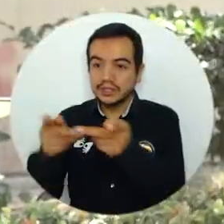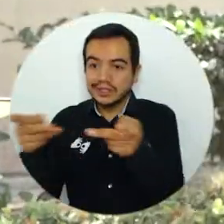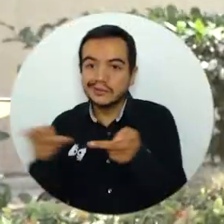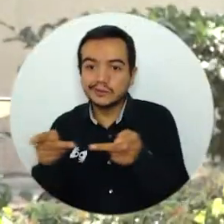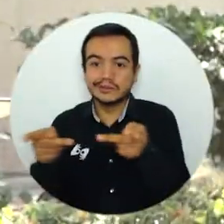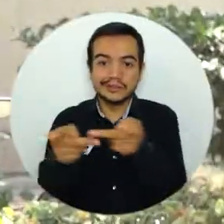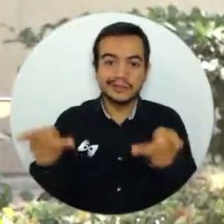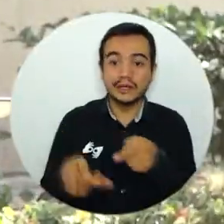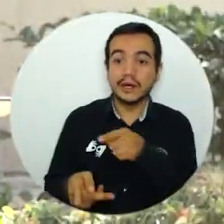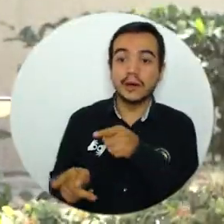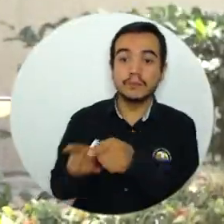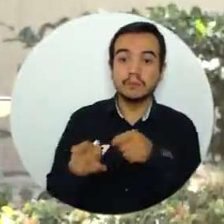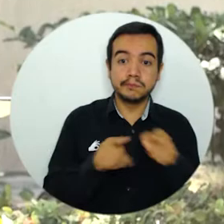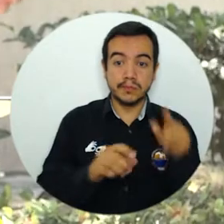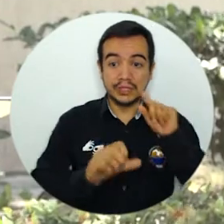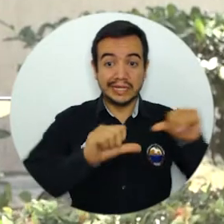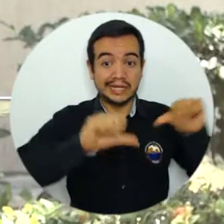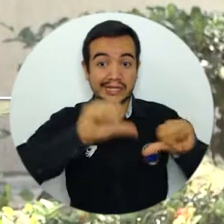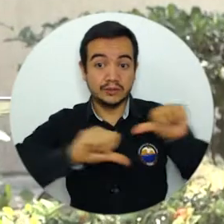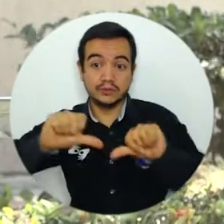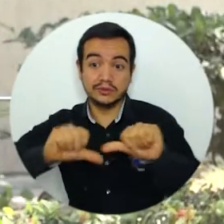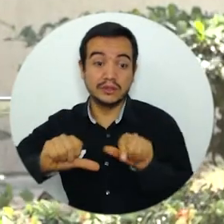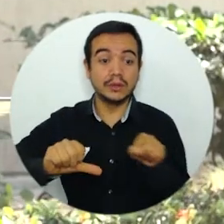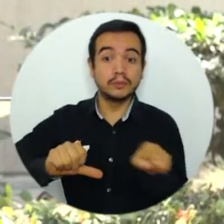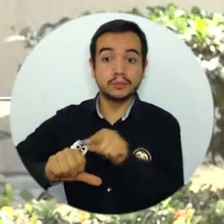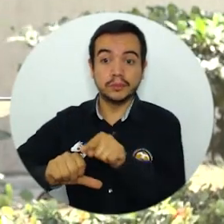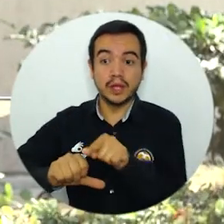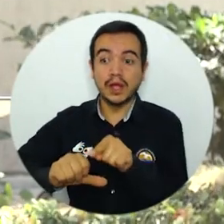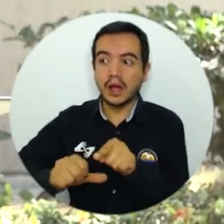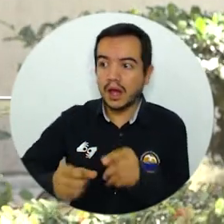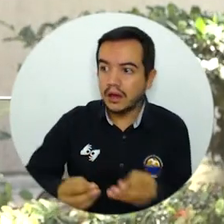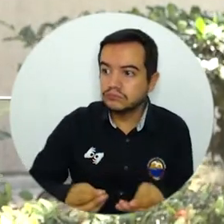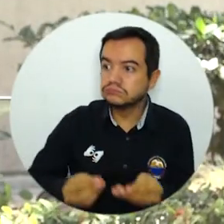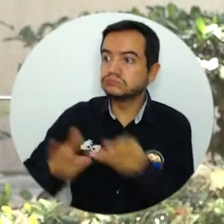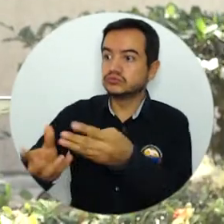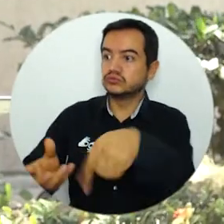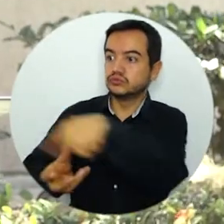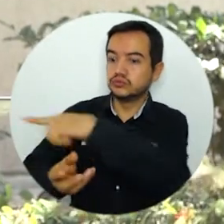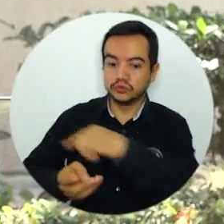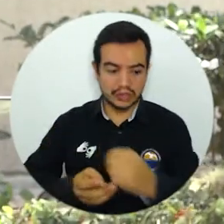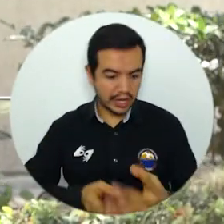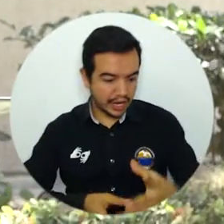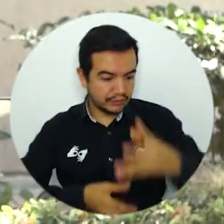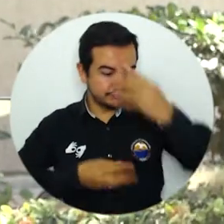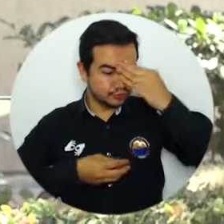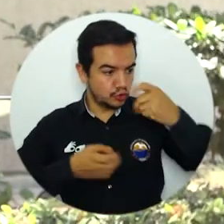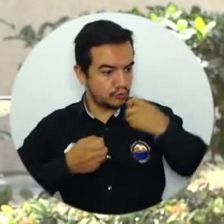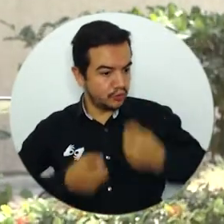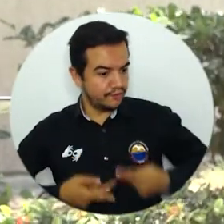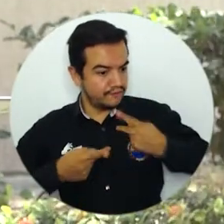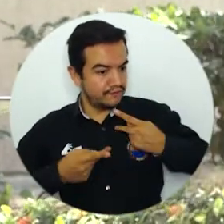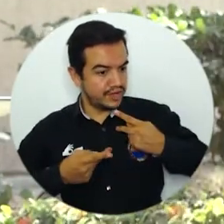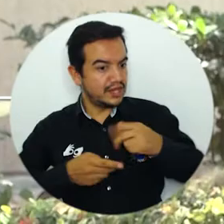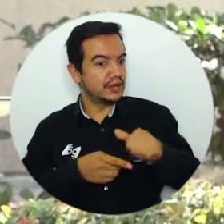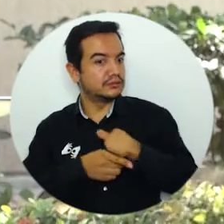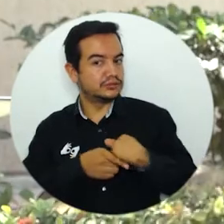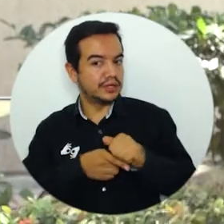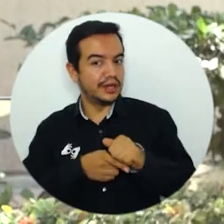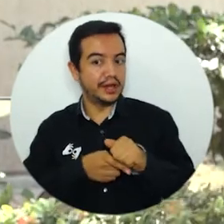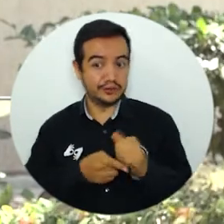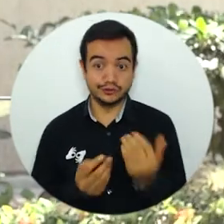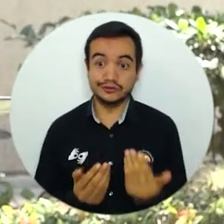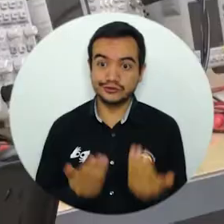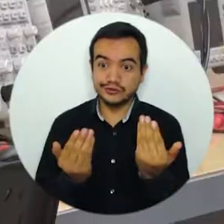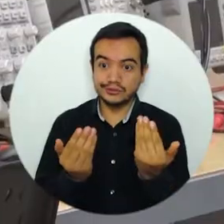Si los laboratorios, como experiencia educativa, les van a enseñar a afrontar los problemas de la vida, pues esas inversiones